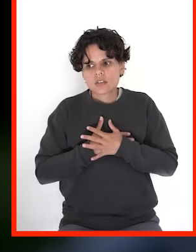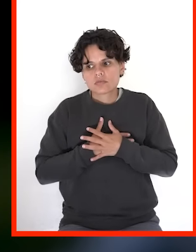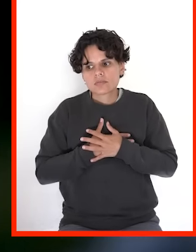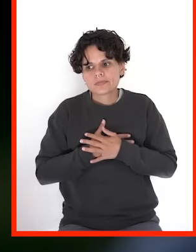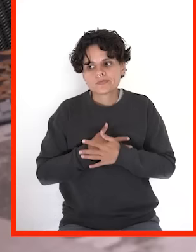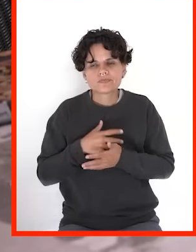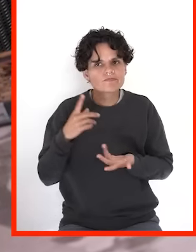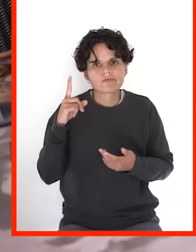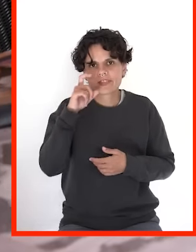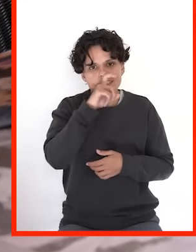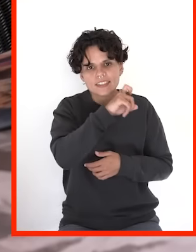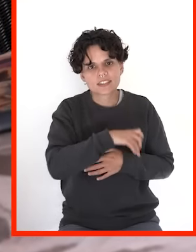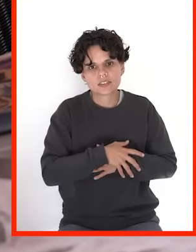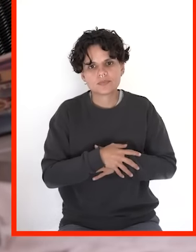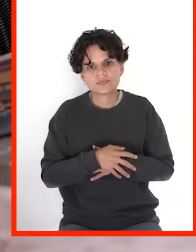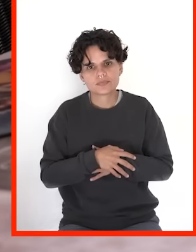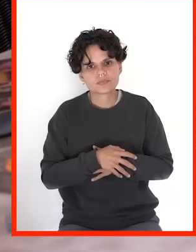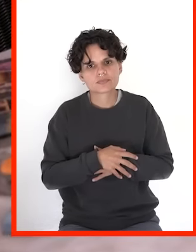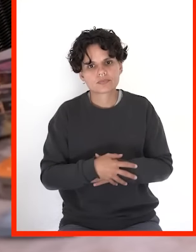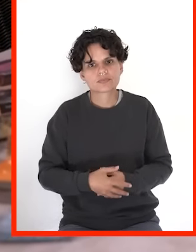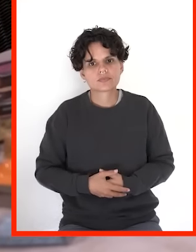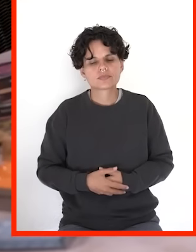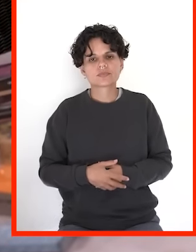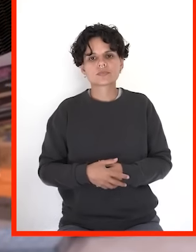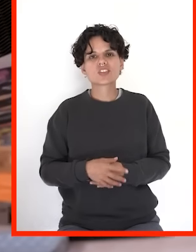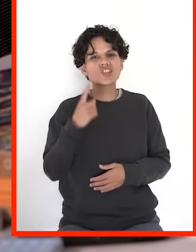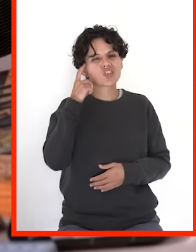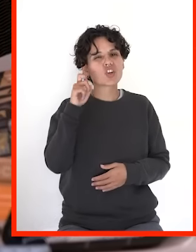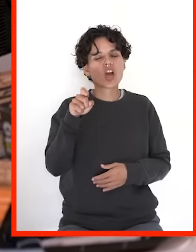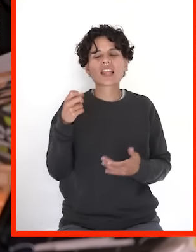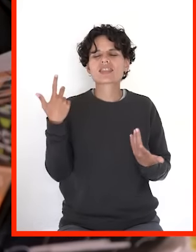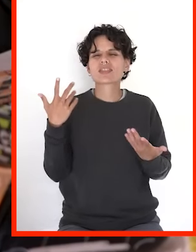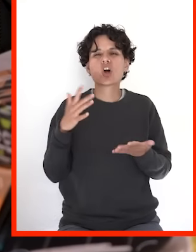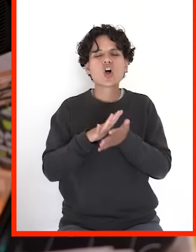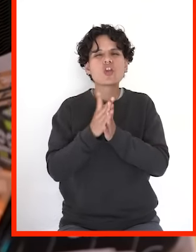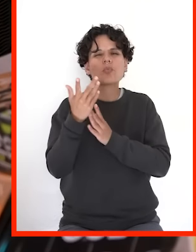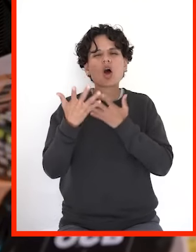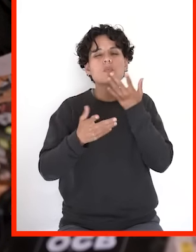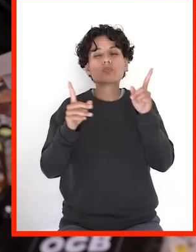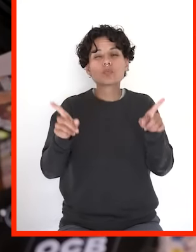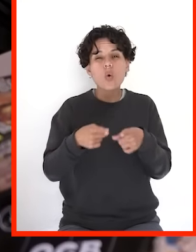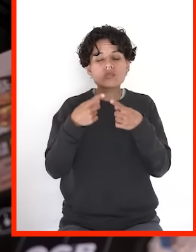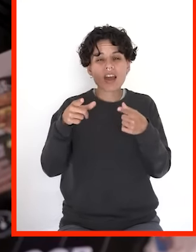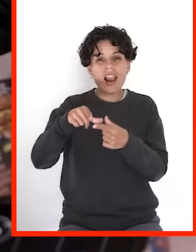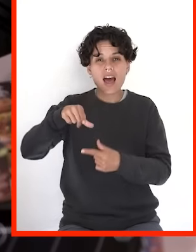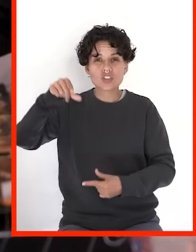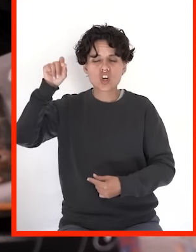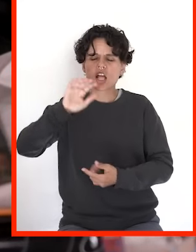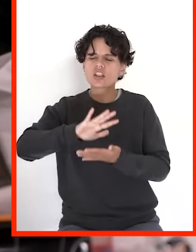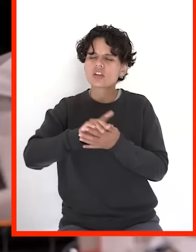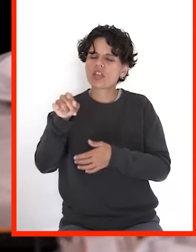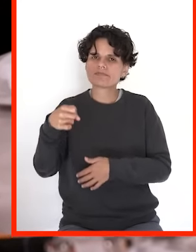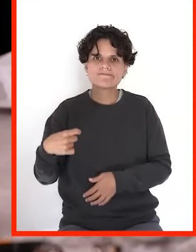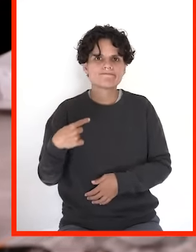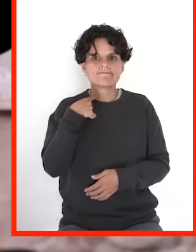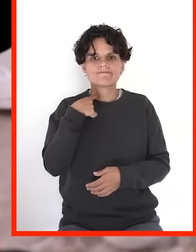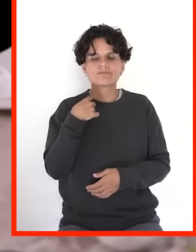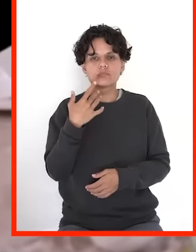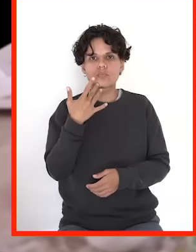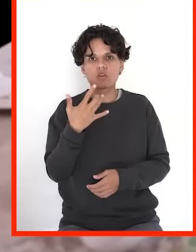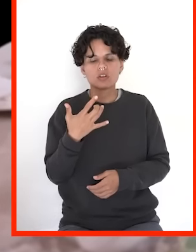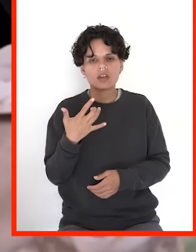difícil. Yo creo que ahí se vio afectada la escena nacional completa porque él era un gran inspirador para nosotros y